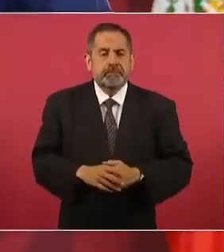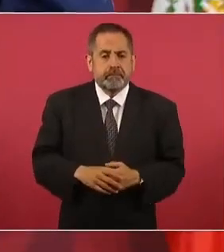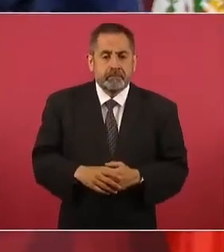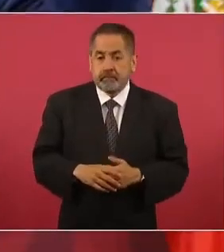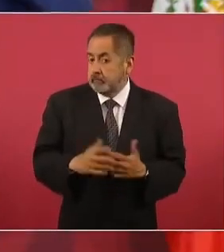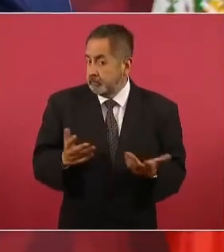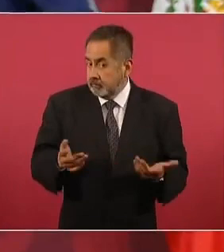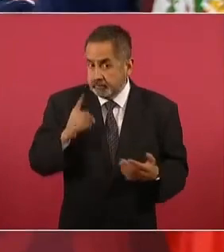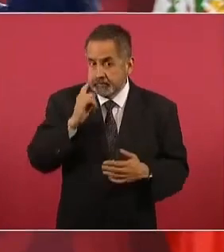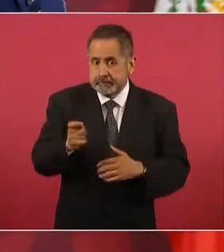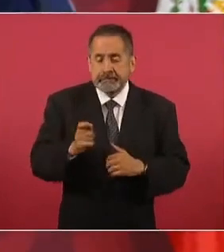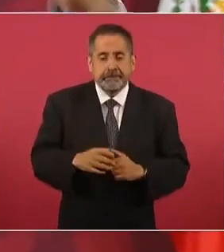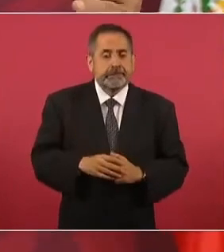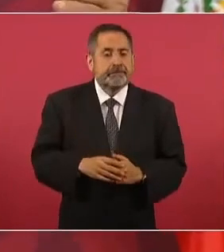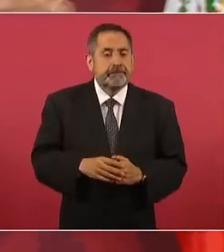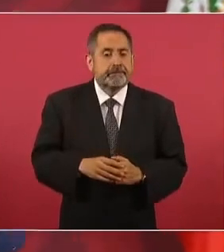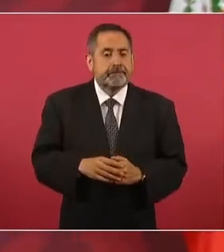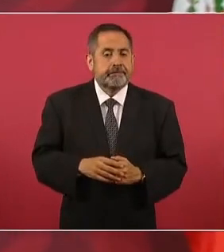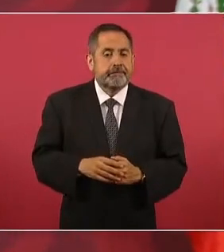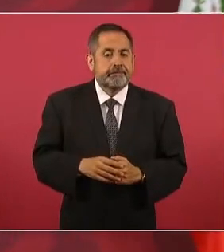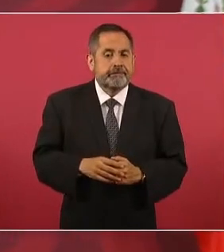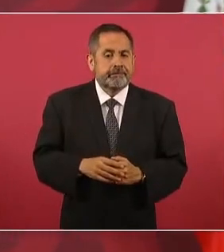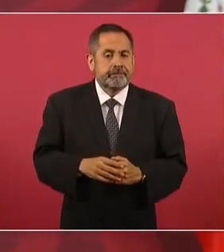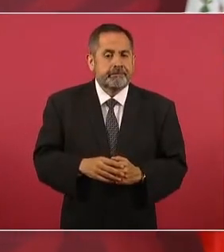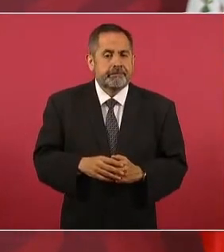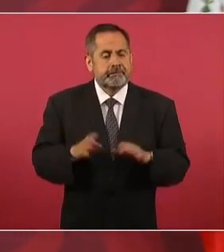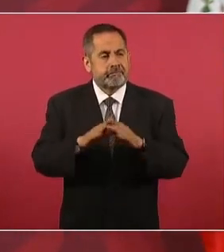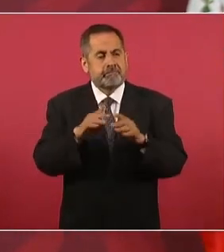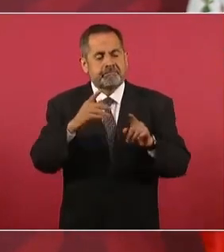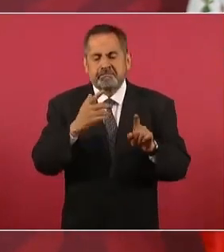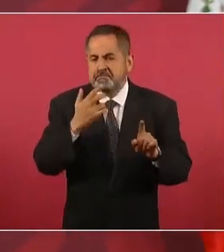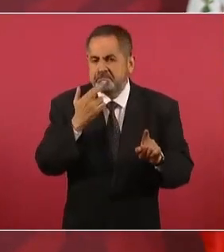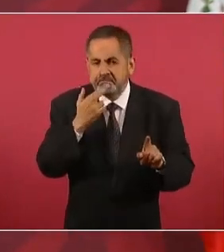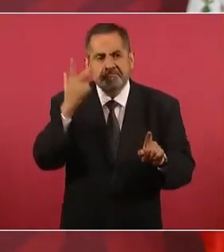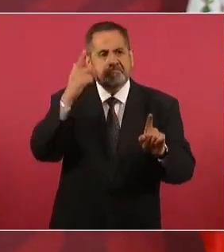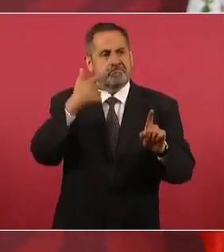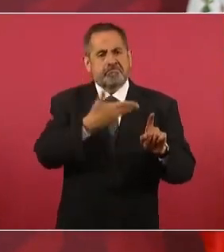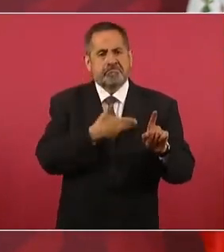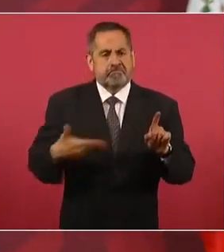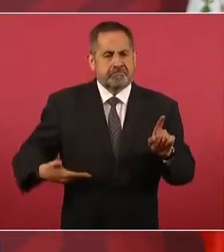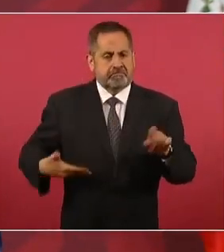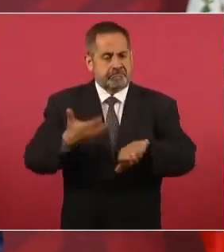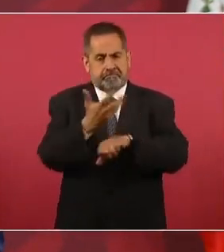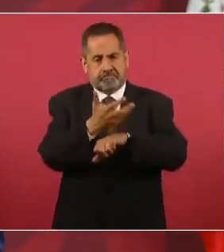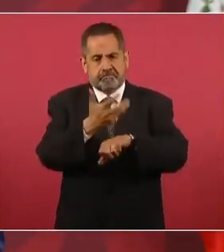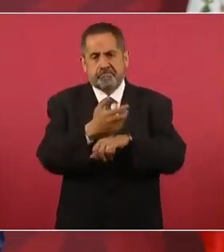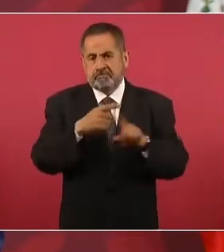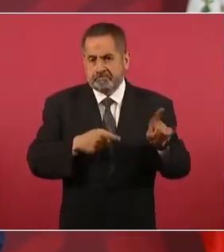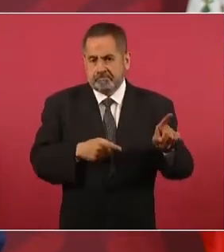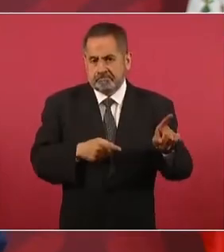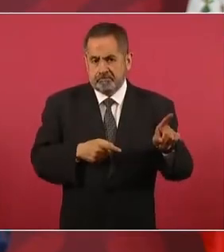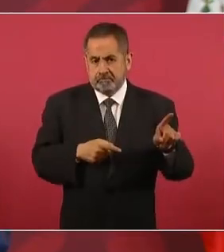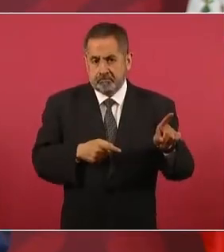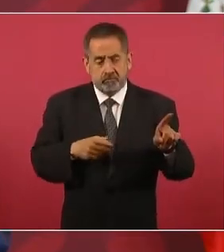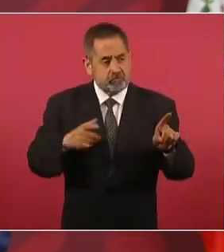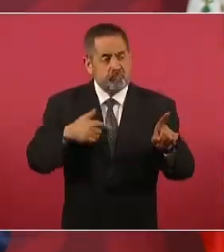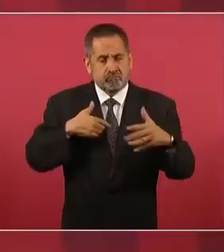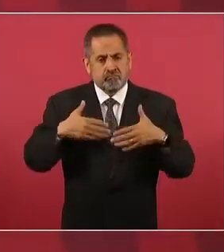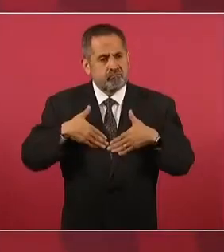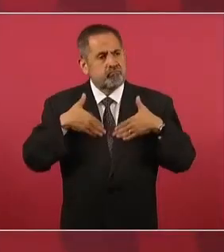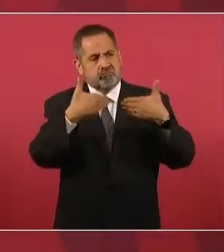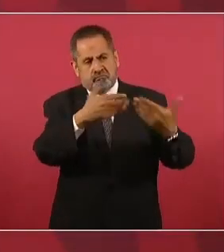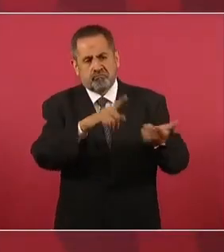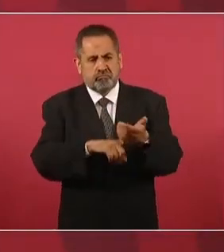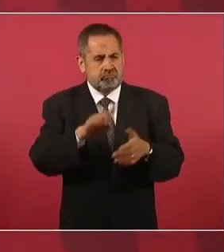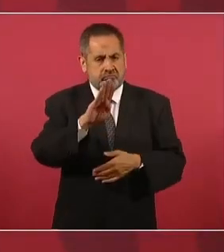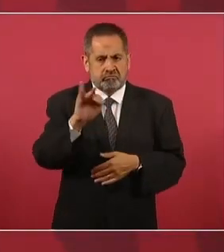Estamos hablando de uno de los mejores presidentes de Estados Unidos. Yo le tengo mucha confianza al